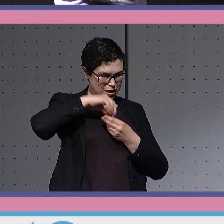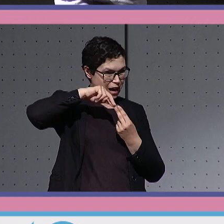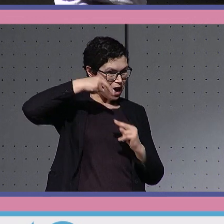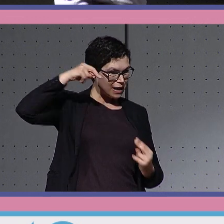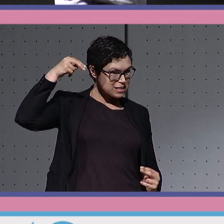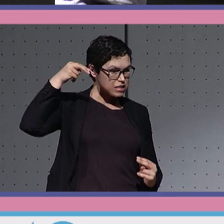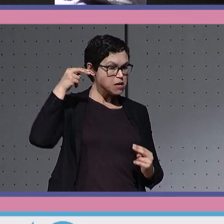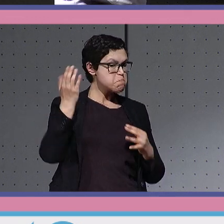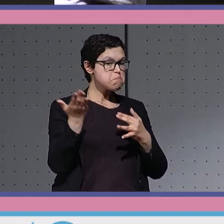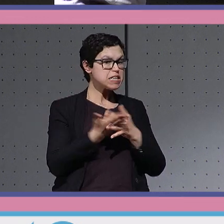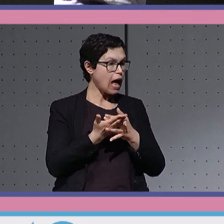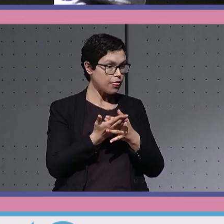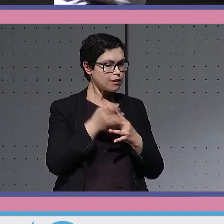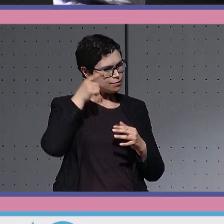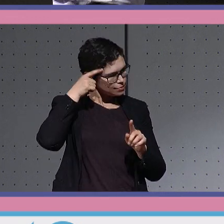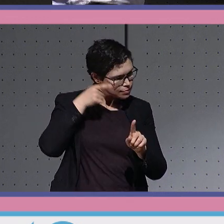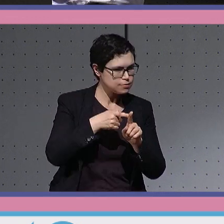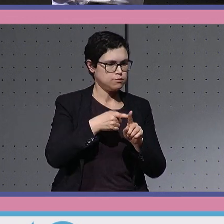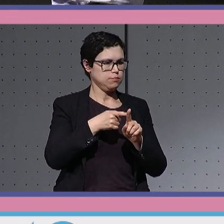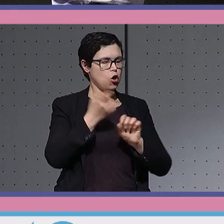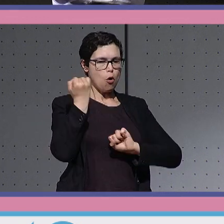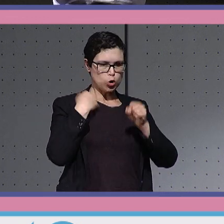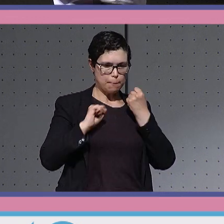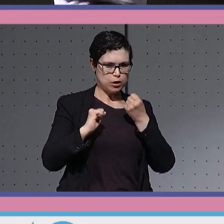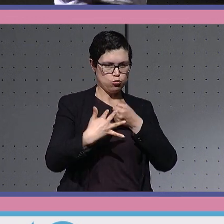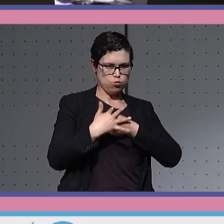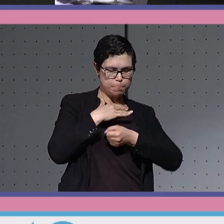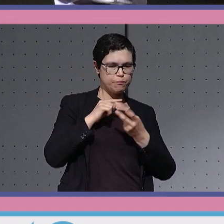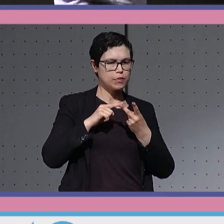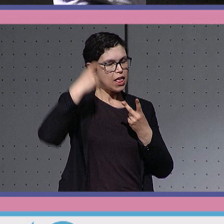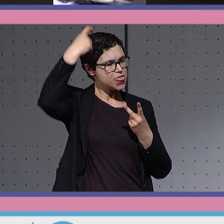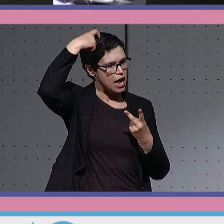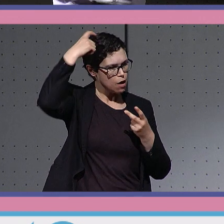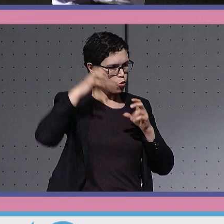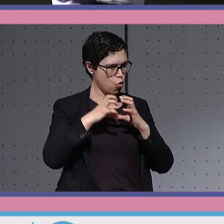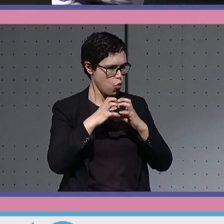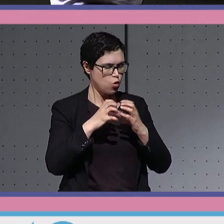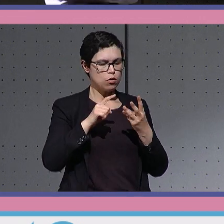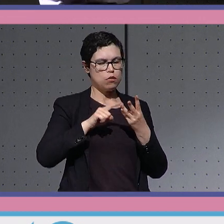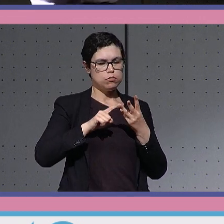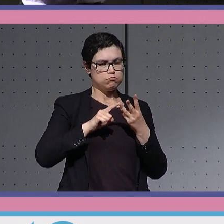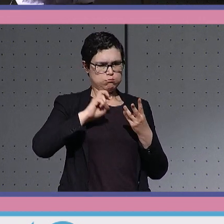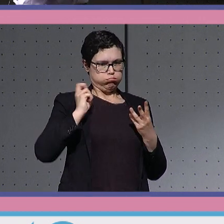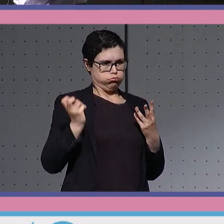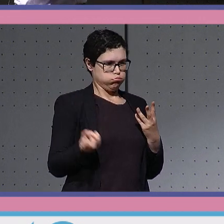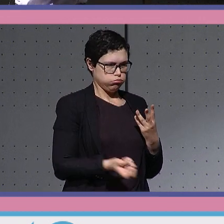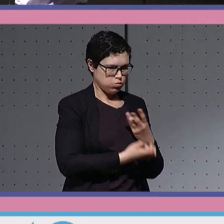tenemos tienen instrucciones para nuestro comportamiento, para nuestro cerebro, para su desarrollo.